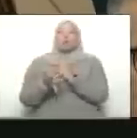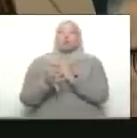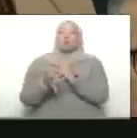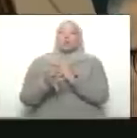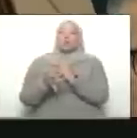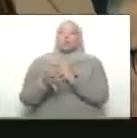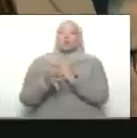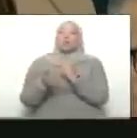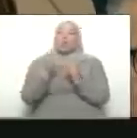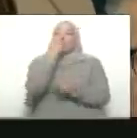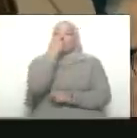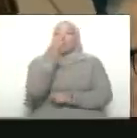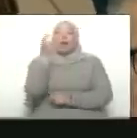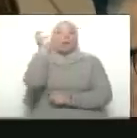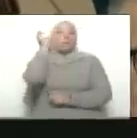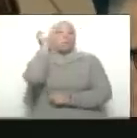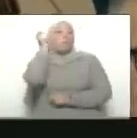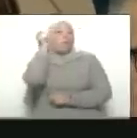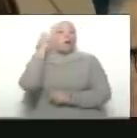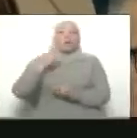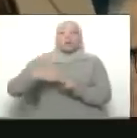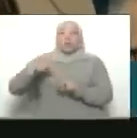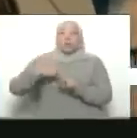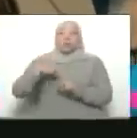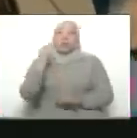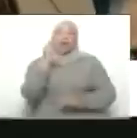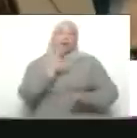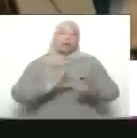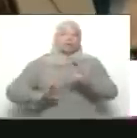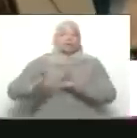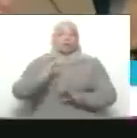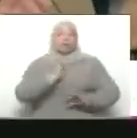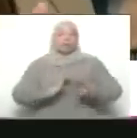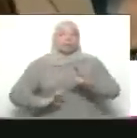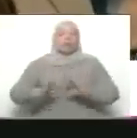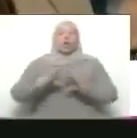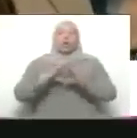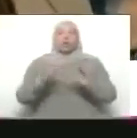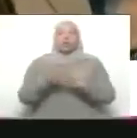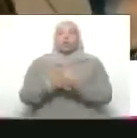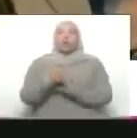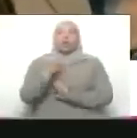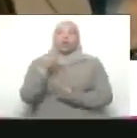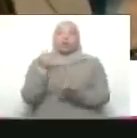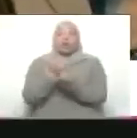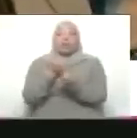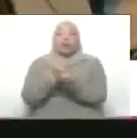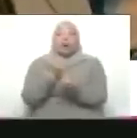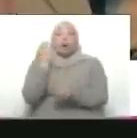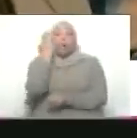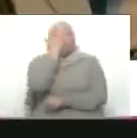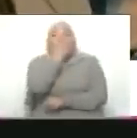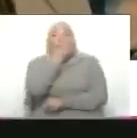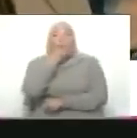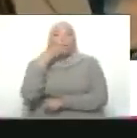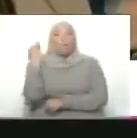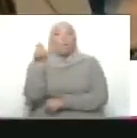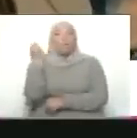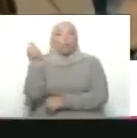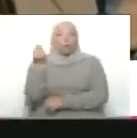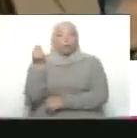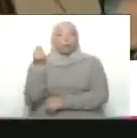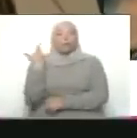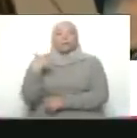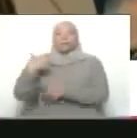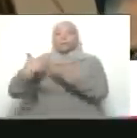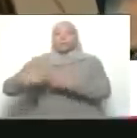juventud para invitar a las mujeres y a las niñas a hacer ciencia pero sobre todo a la juventud trabajadora a los trabajadores que se encuentran